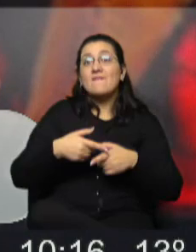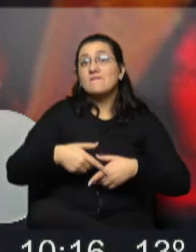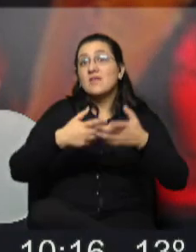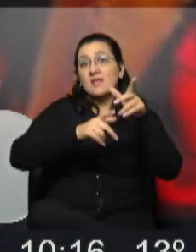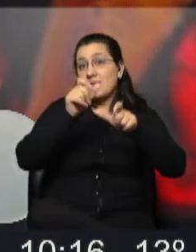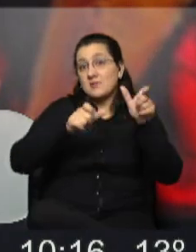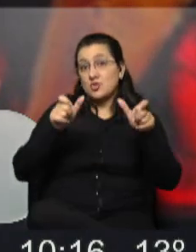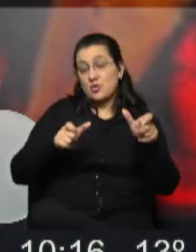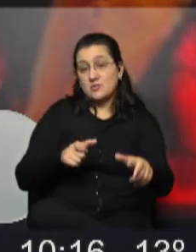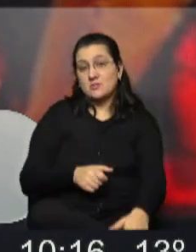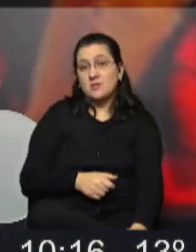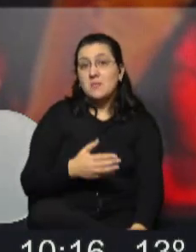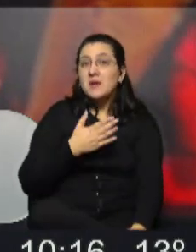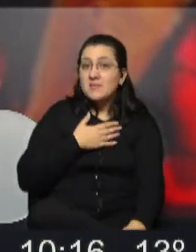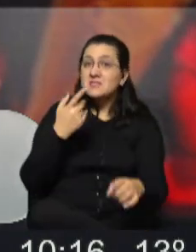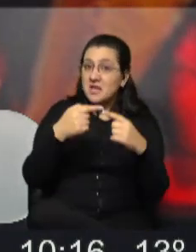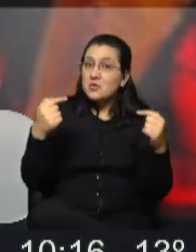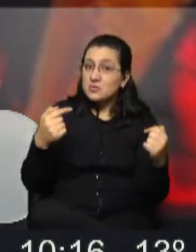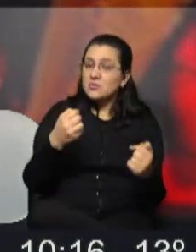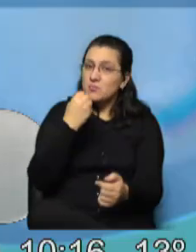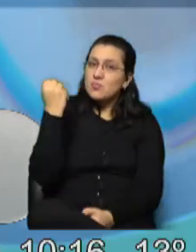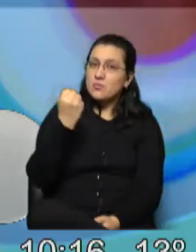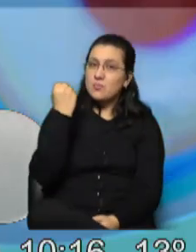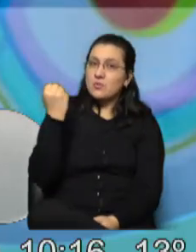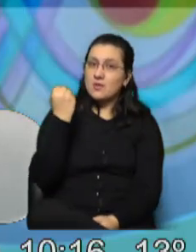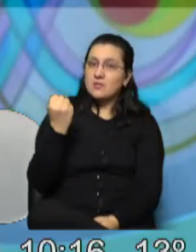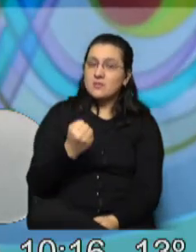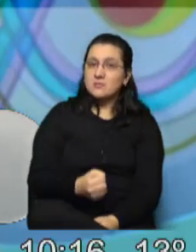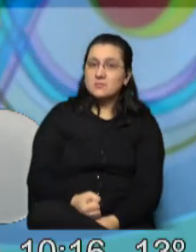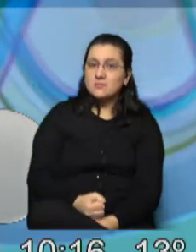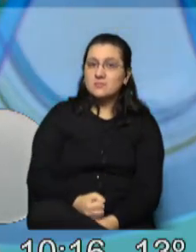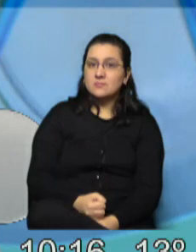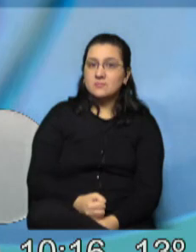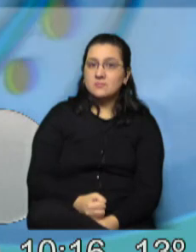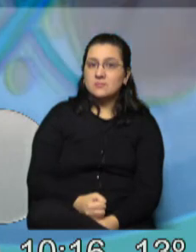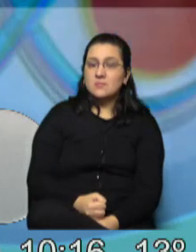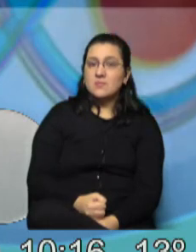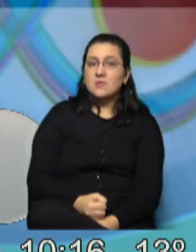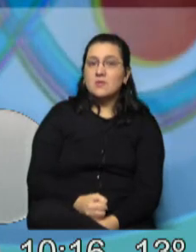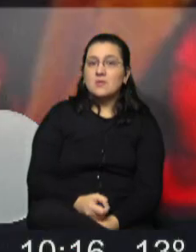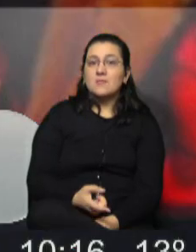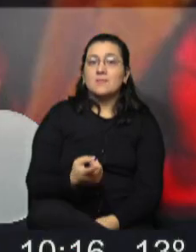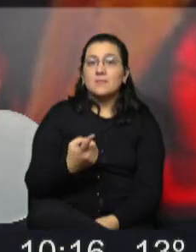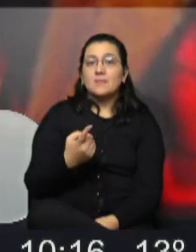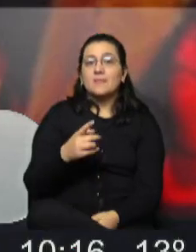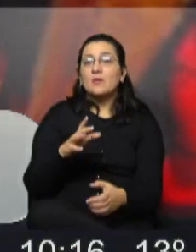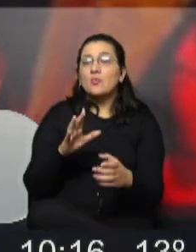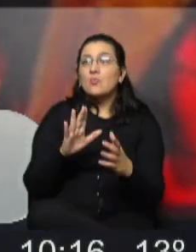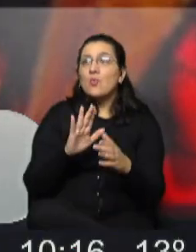popular. Y para mí esas cosas son como sagradas, ¿no? Es como la pelota no se mancha,